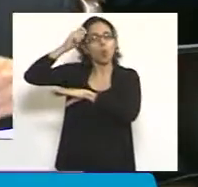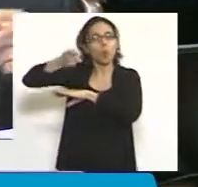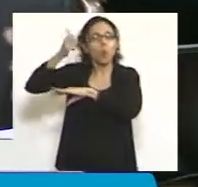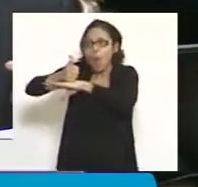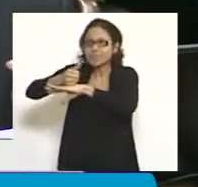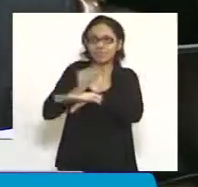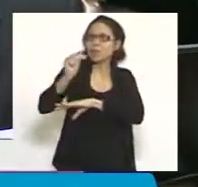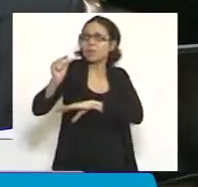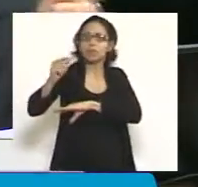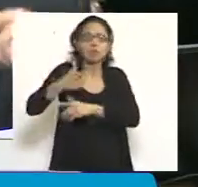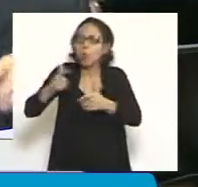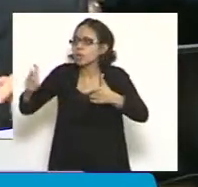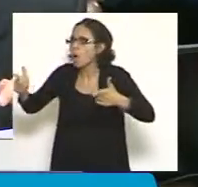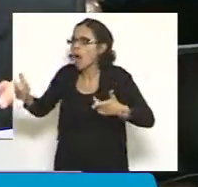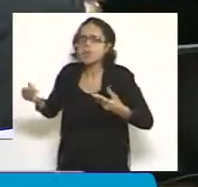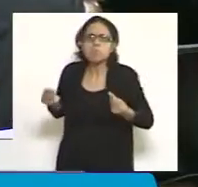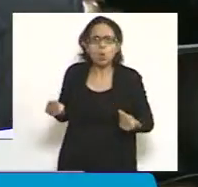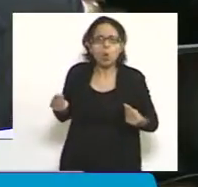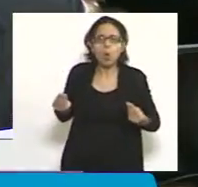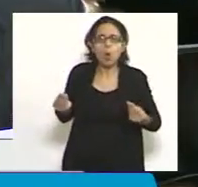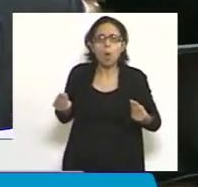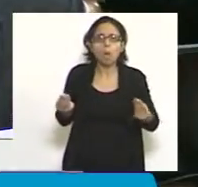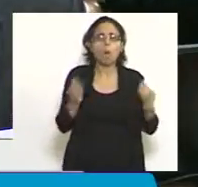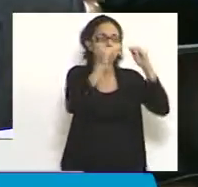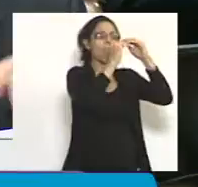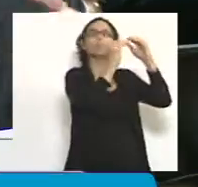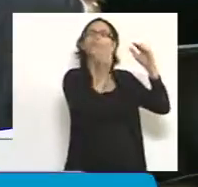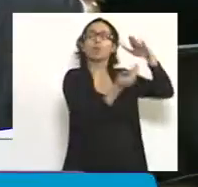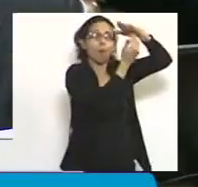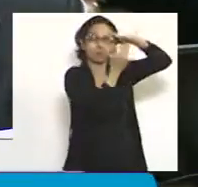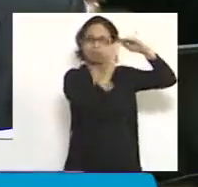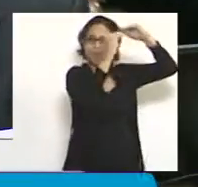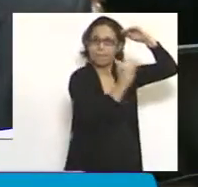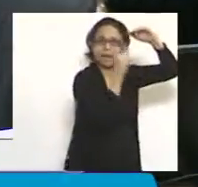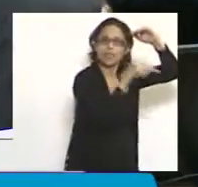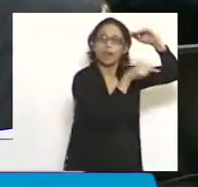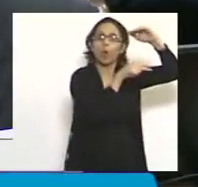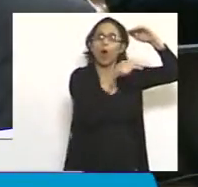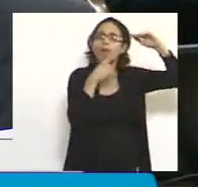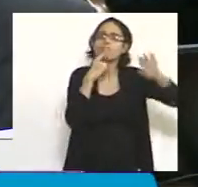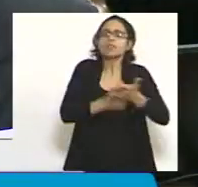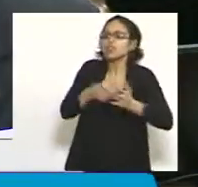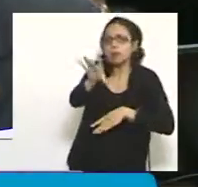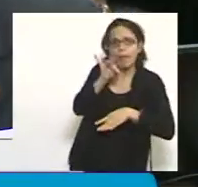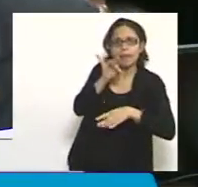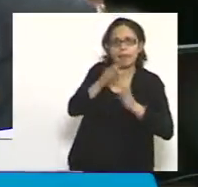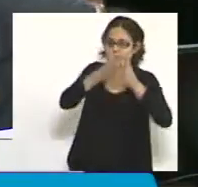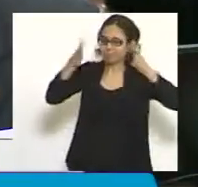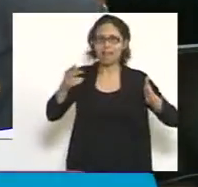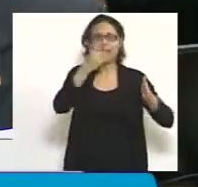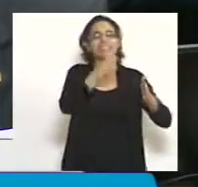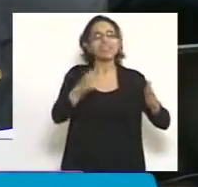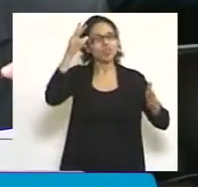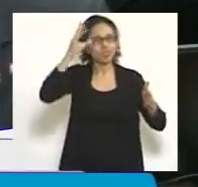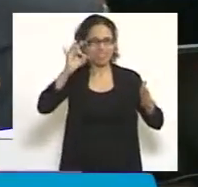subrogancia y no hay lista de conjueces, lo designará el Consejo de la Magistratura por 90 días, ampliable a 180 días más, a 90 días